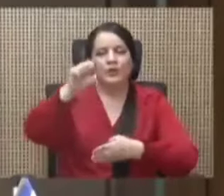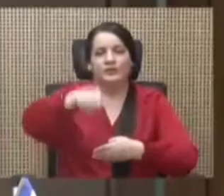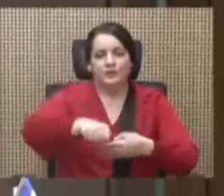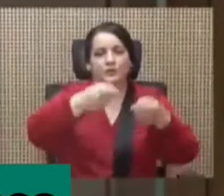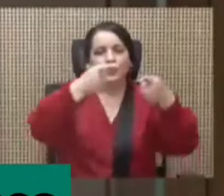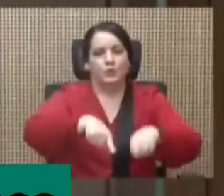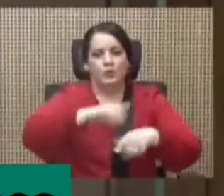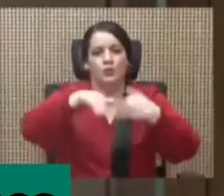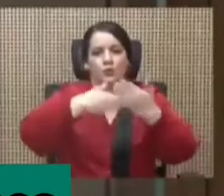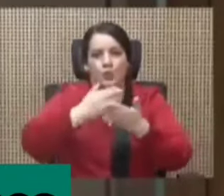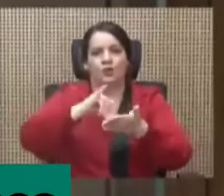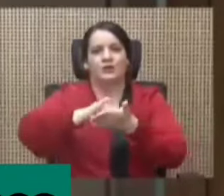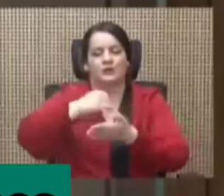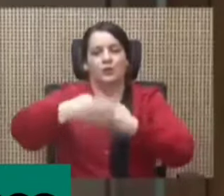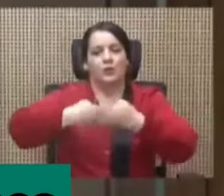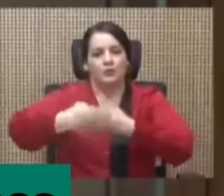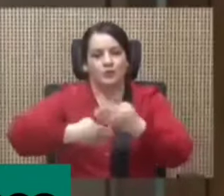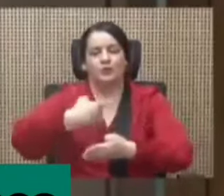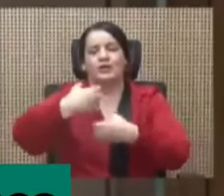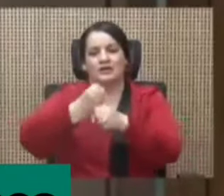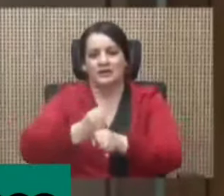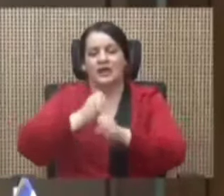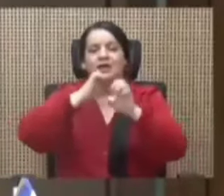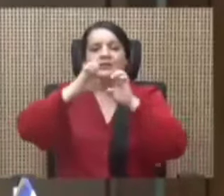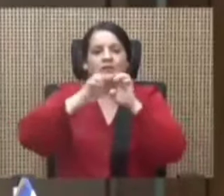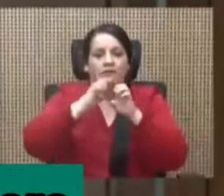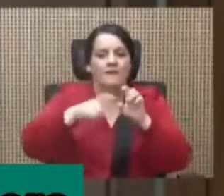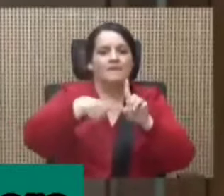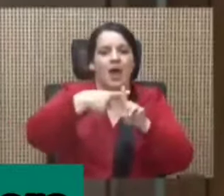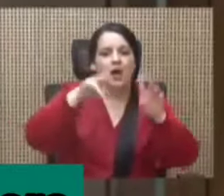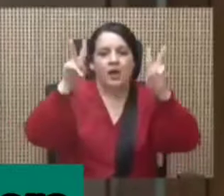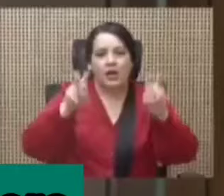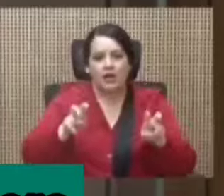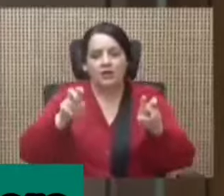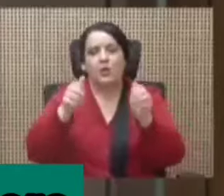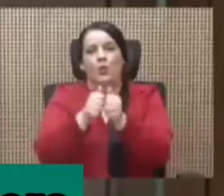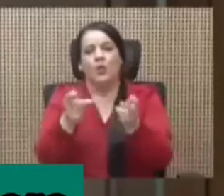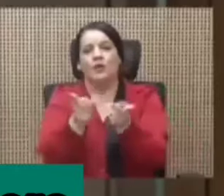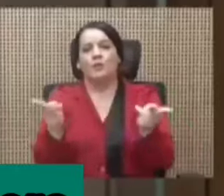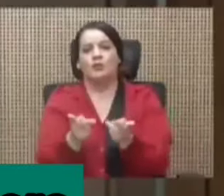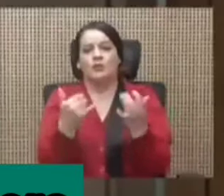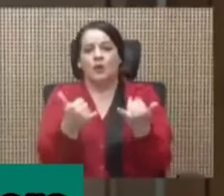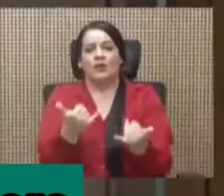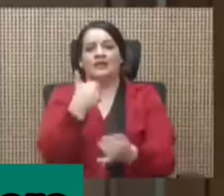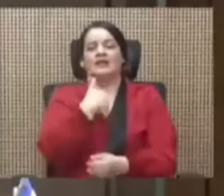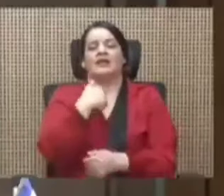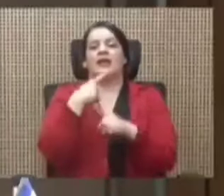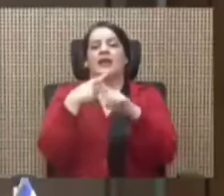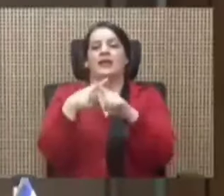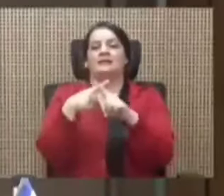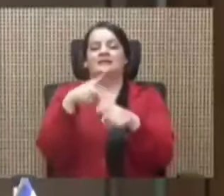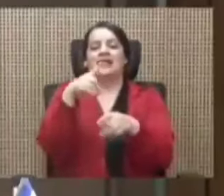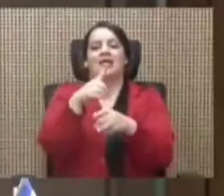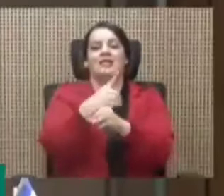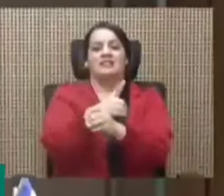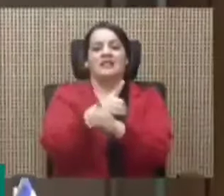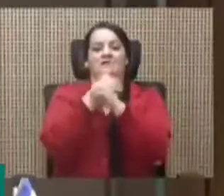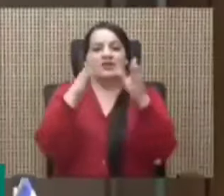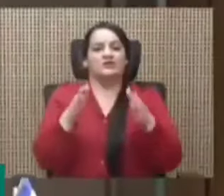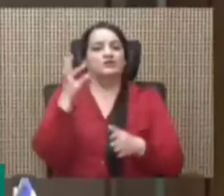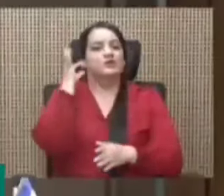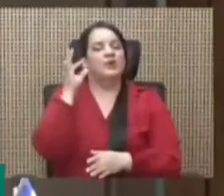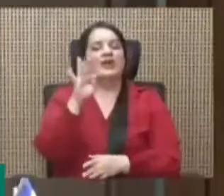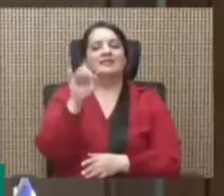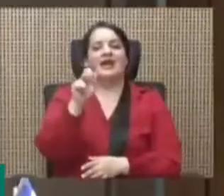estos procesos que le mencionaba de entrevistas, exámenes, con el puesto que ocupa ahora la exdefensora adjunta Tatiana Mora, que ustedes le